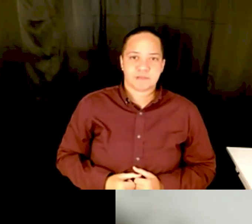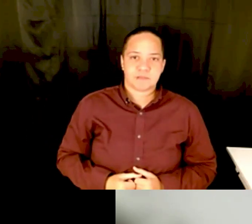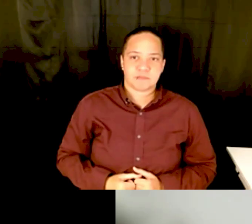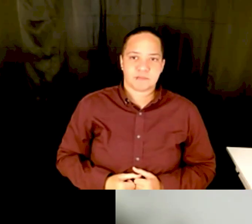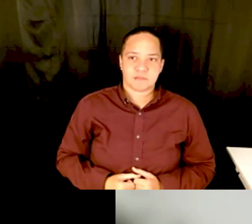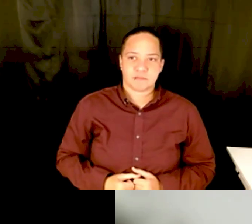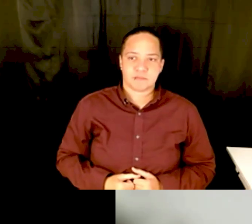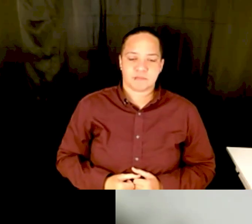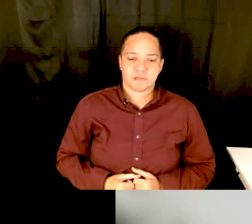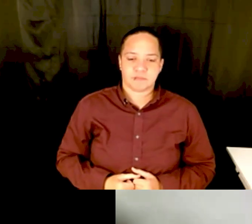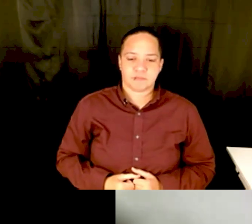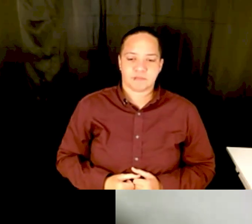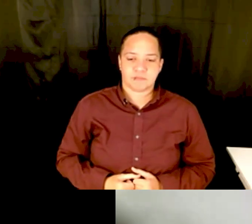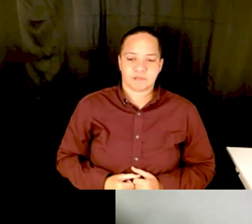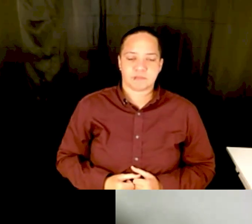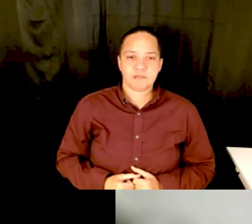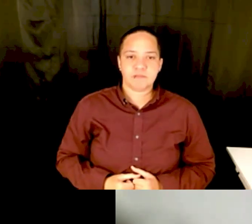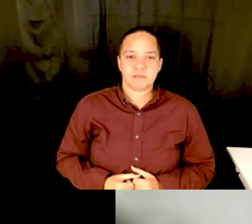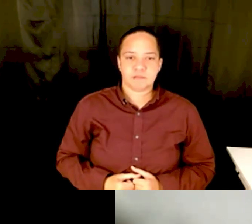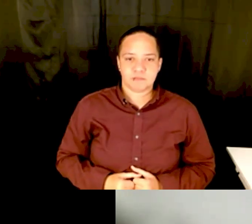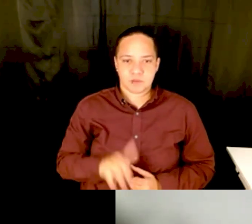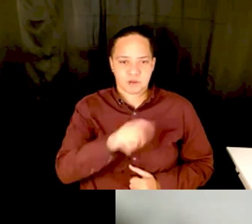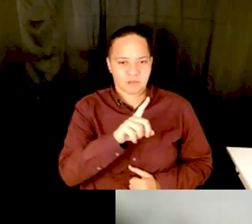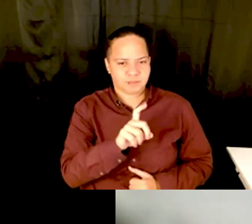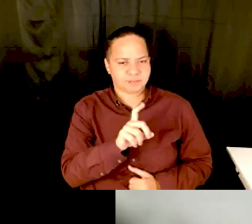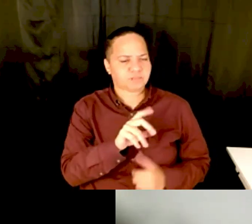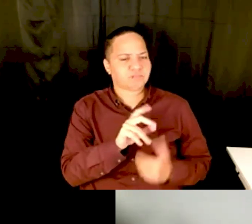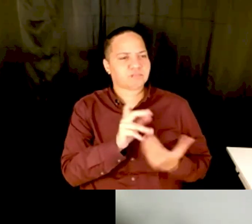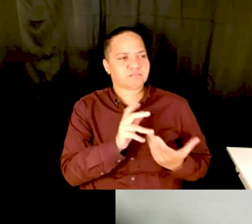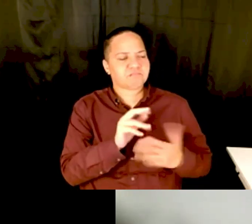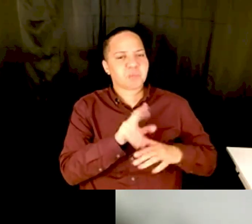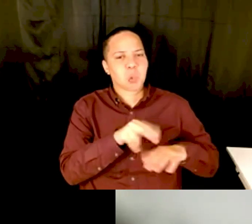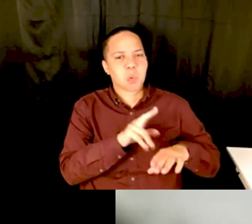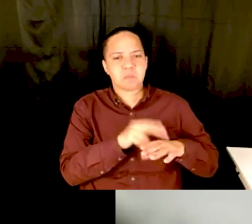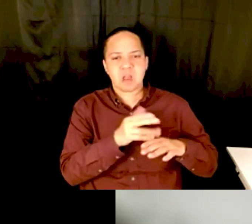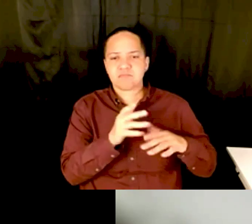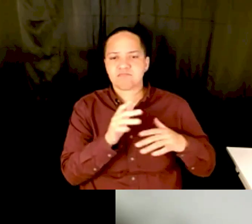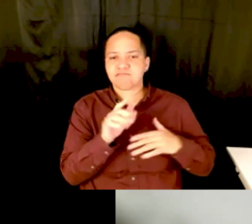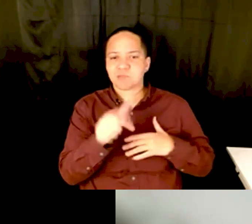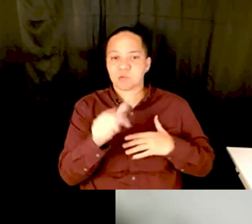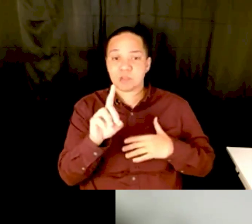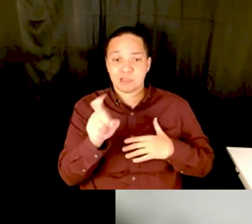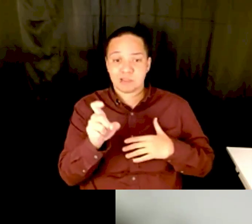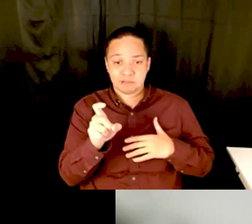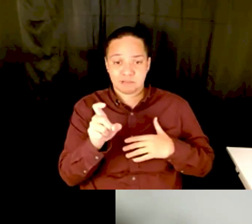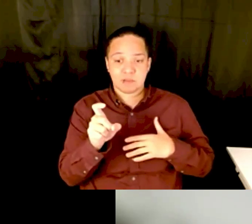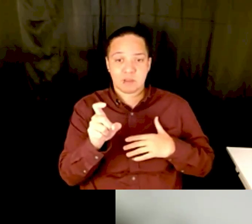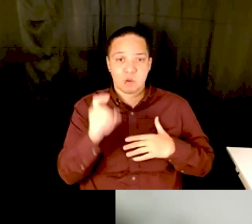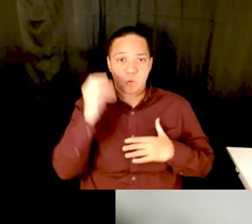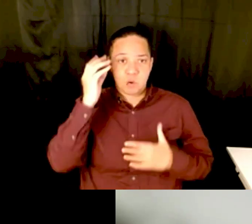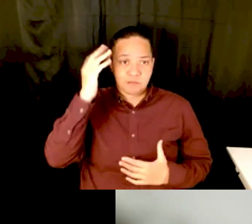En otra de las preguntas por acá nos escriben, ¿es normal que luego de tener diagnóstico como